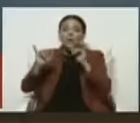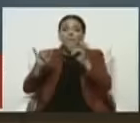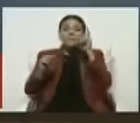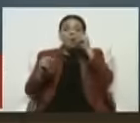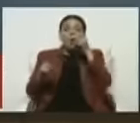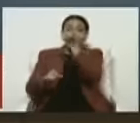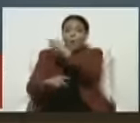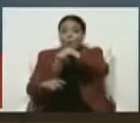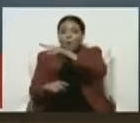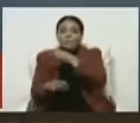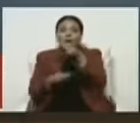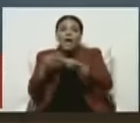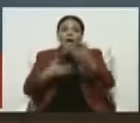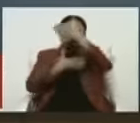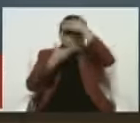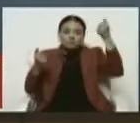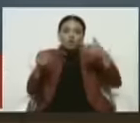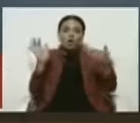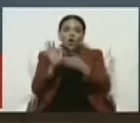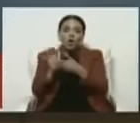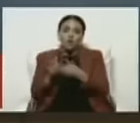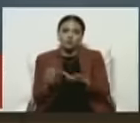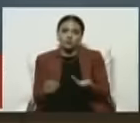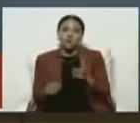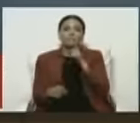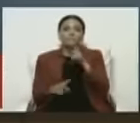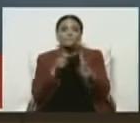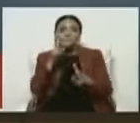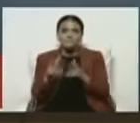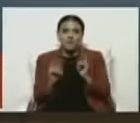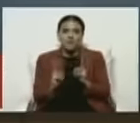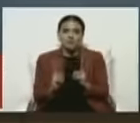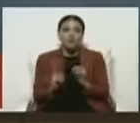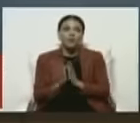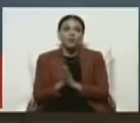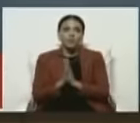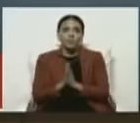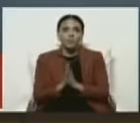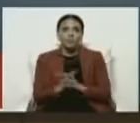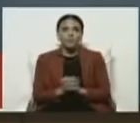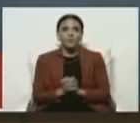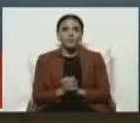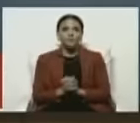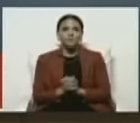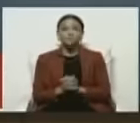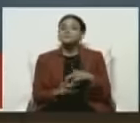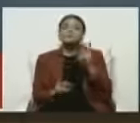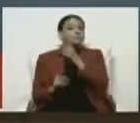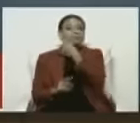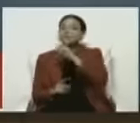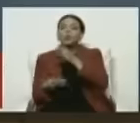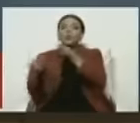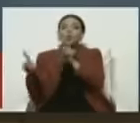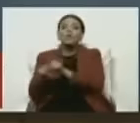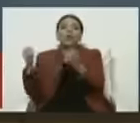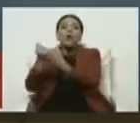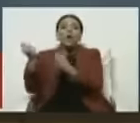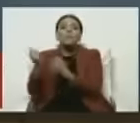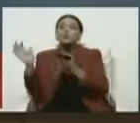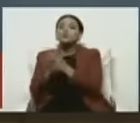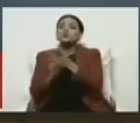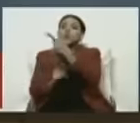y no los vayan a declarar perseguidos políticos que no pueden ser entregados a la justicia venezolana,